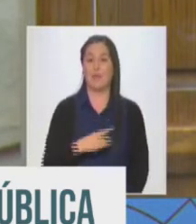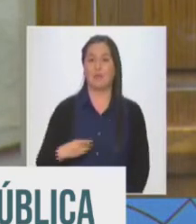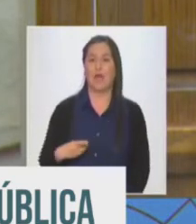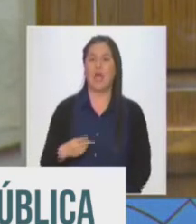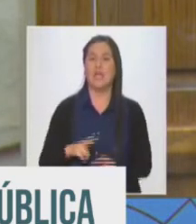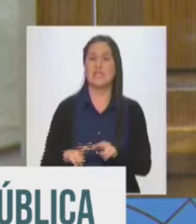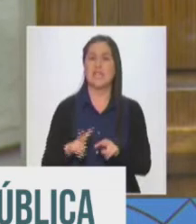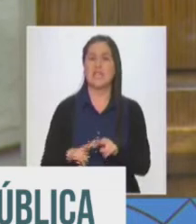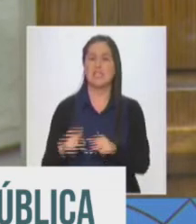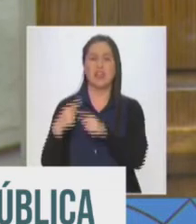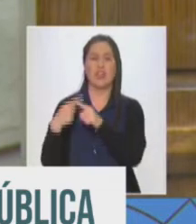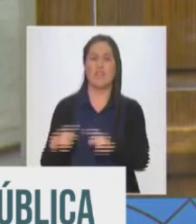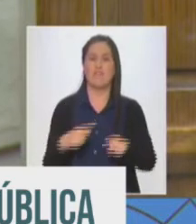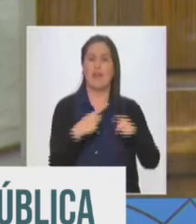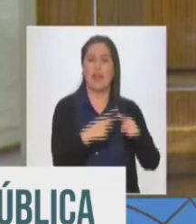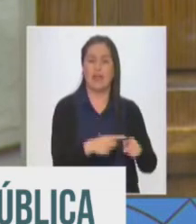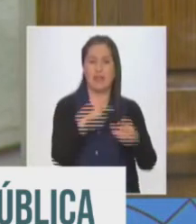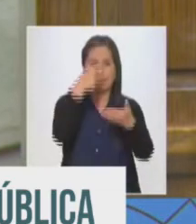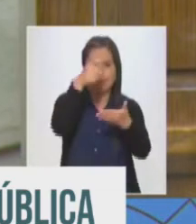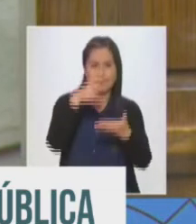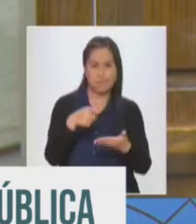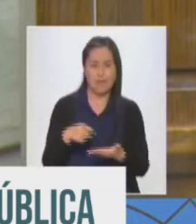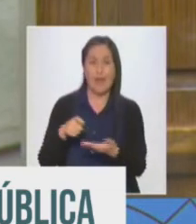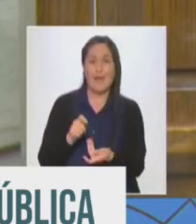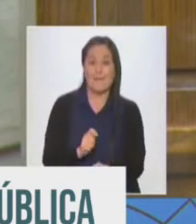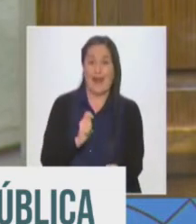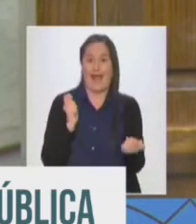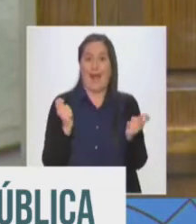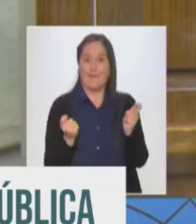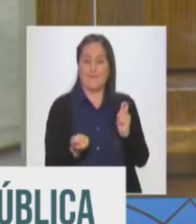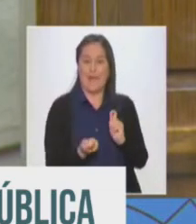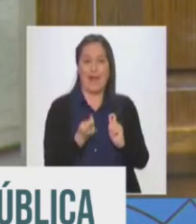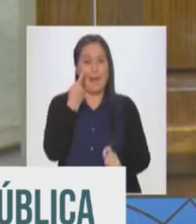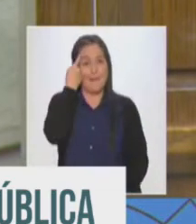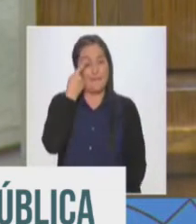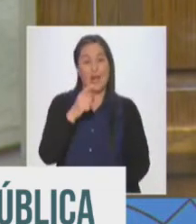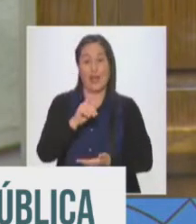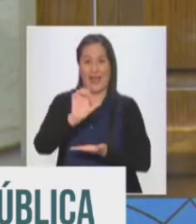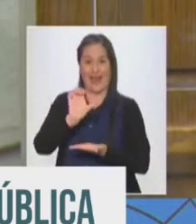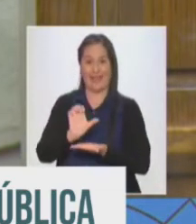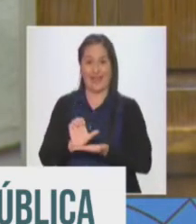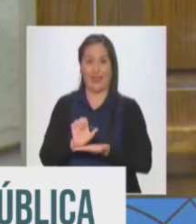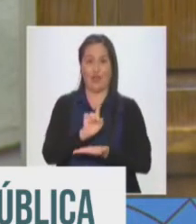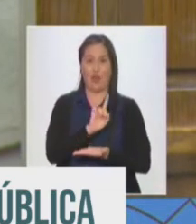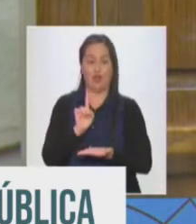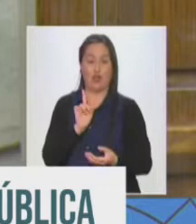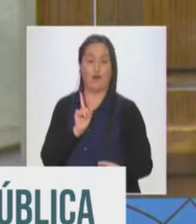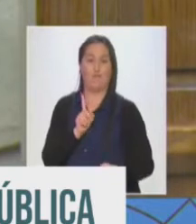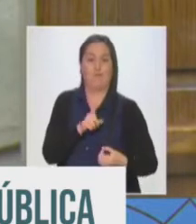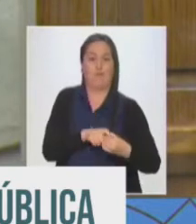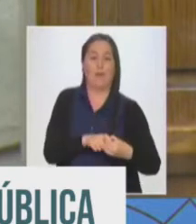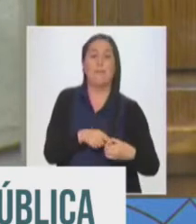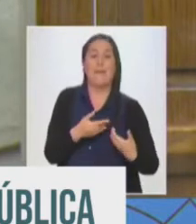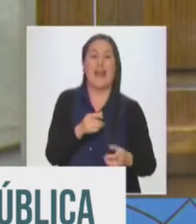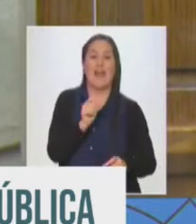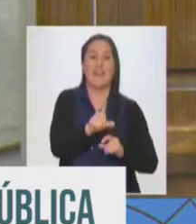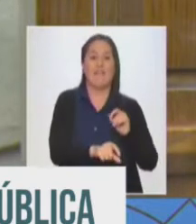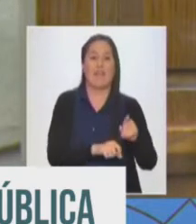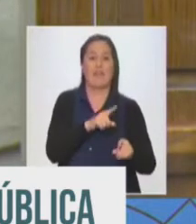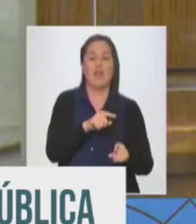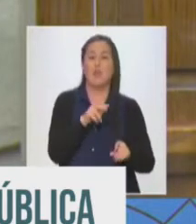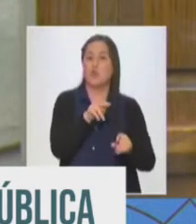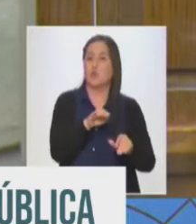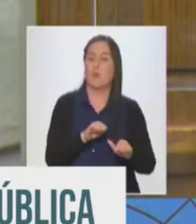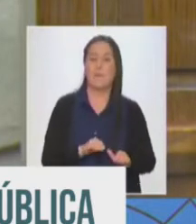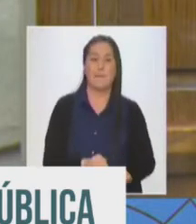de casación por las comunidades para revertir la decisión, pero que el Estado no se hizo parte para defender su propio acto